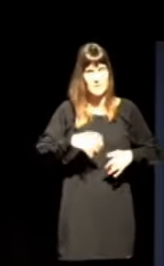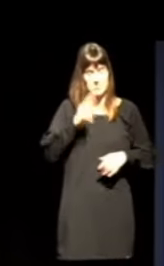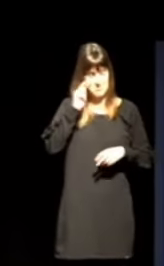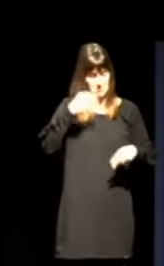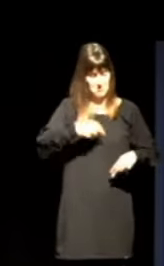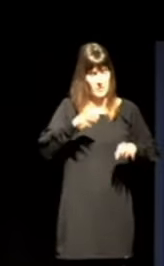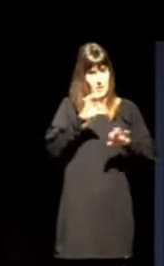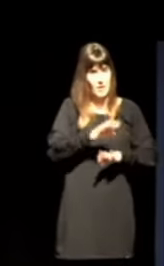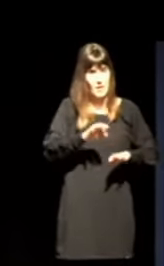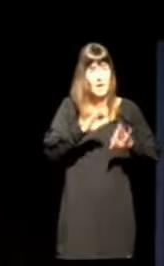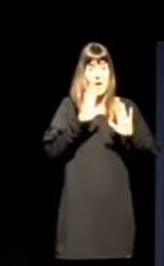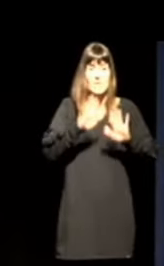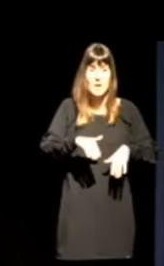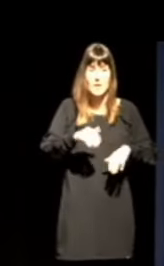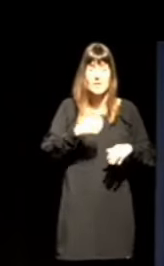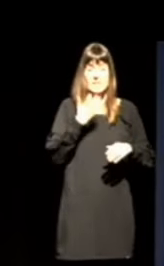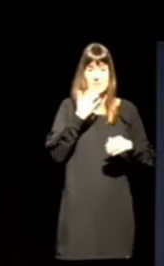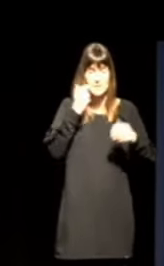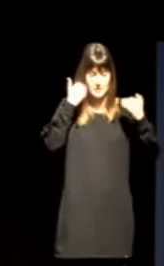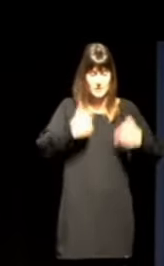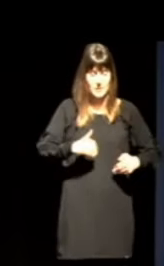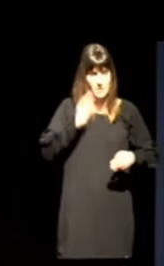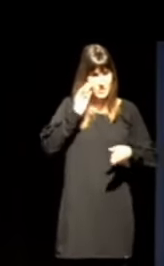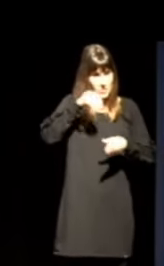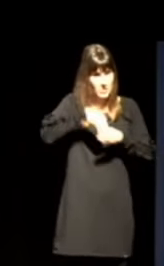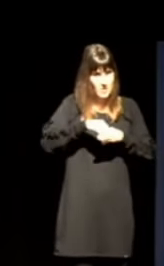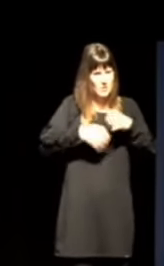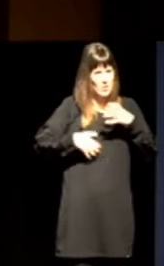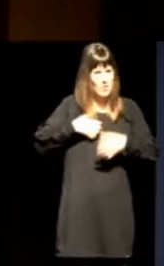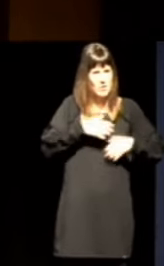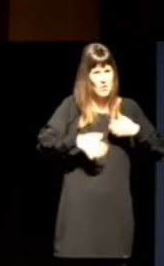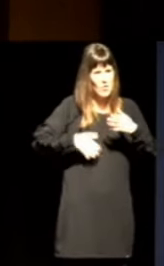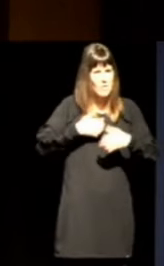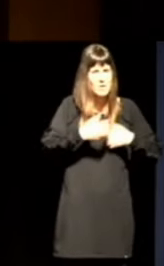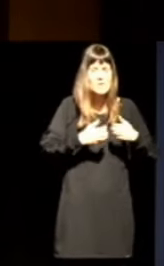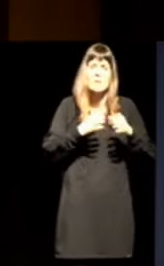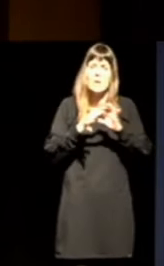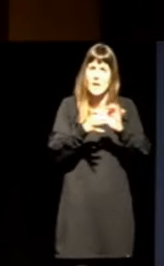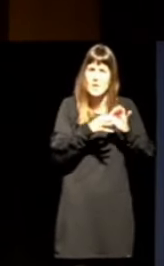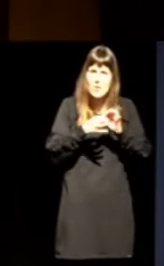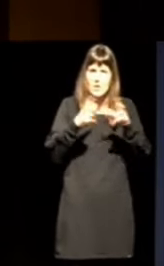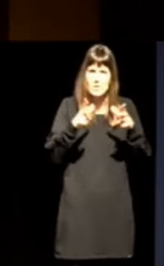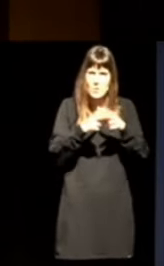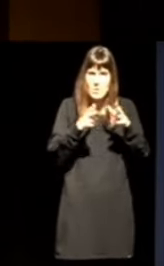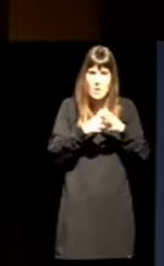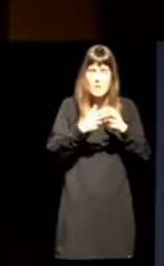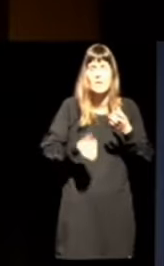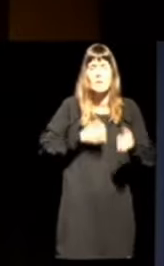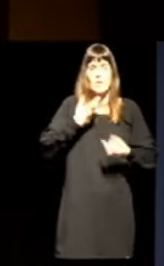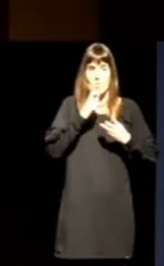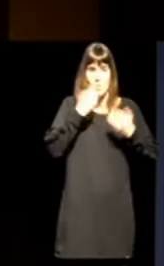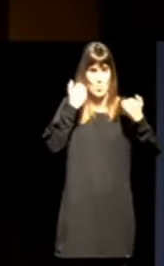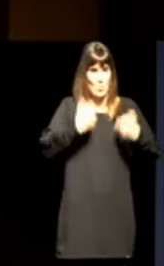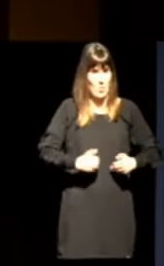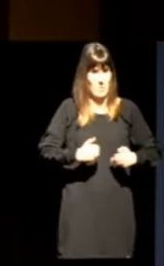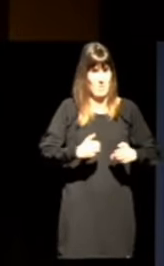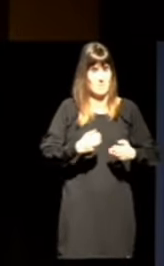Así pues, los conflictos internos, relacionales y sociales, se expresan también a través del lenguaje del cuerpo con